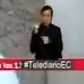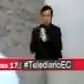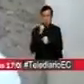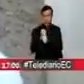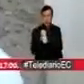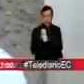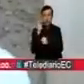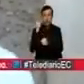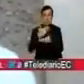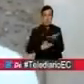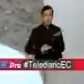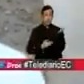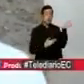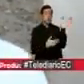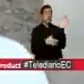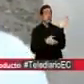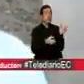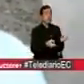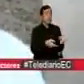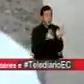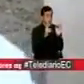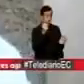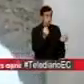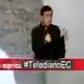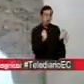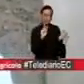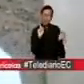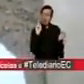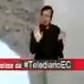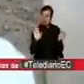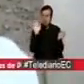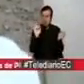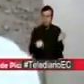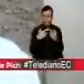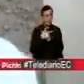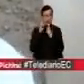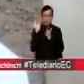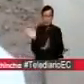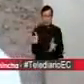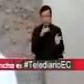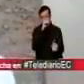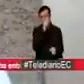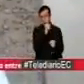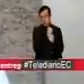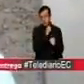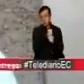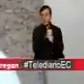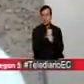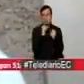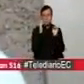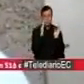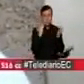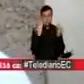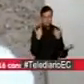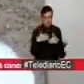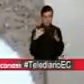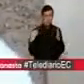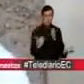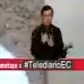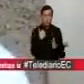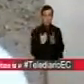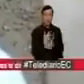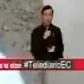el salvoconducto, la necesidad del salvoconducto, para que ellos también puedan hacer su trabajo, y los estamos incorporando el día de hoy médicos